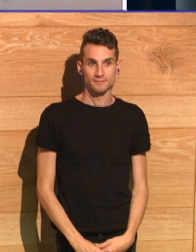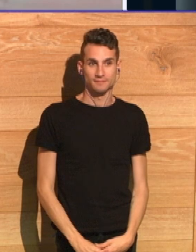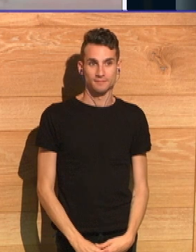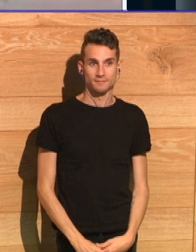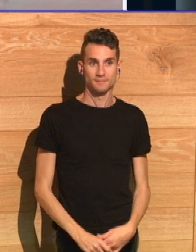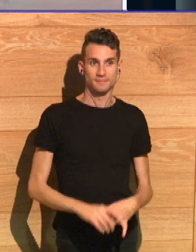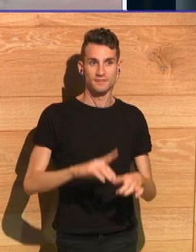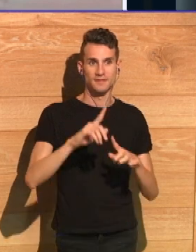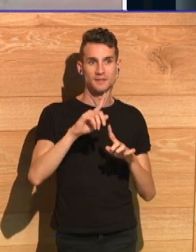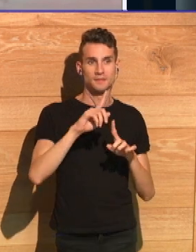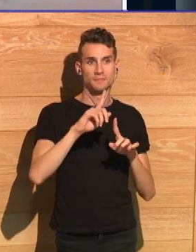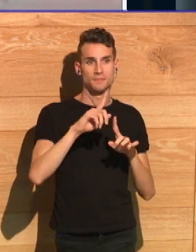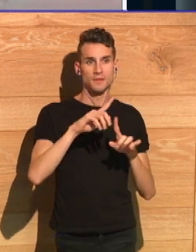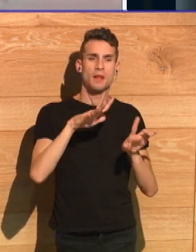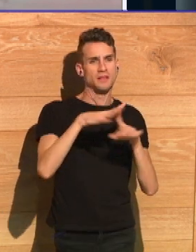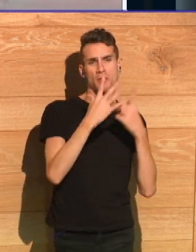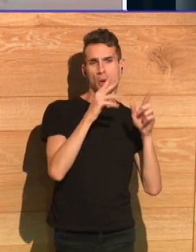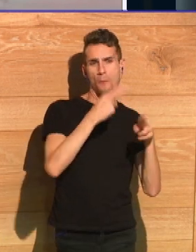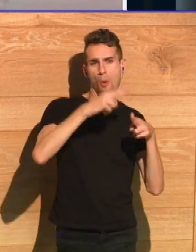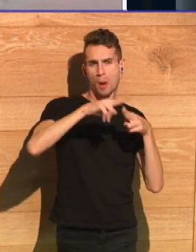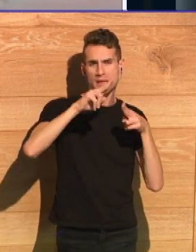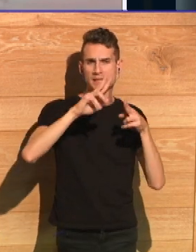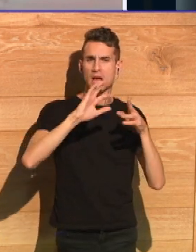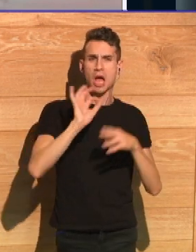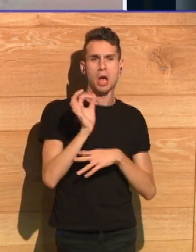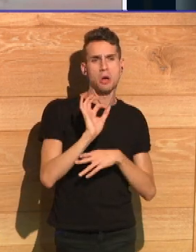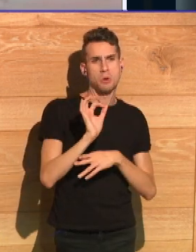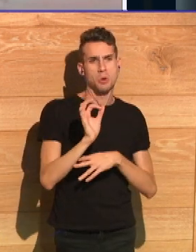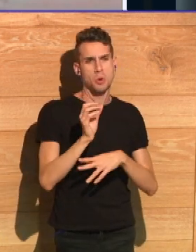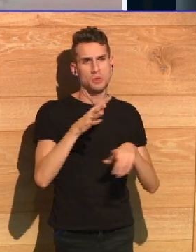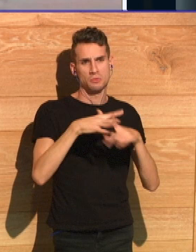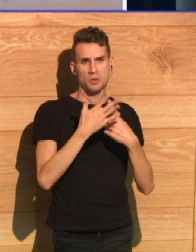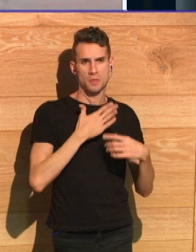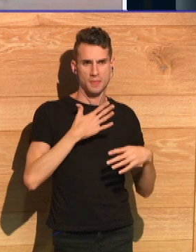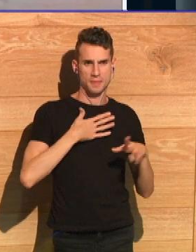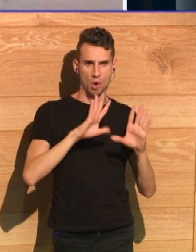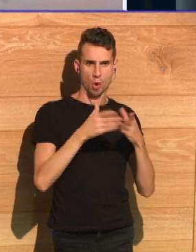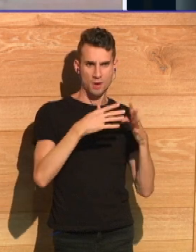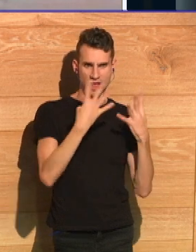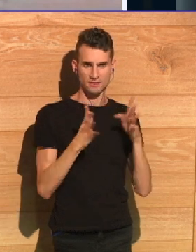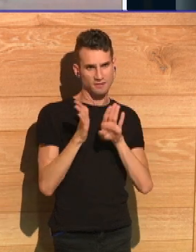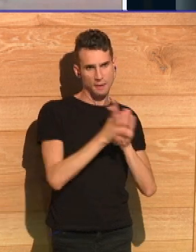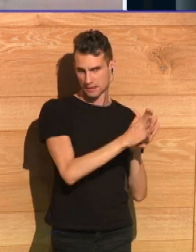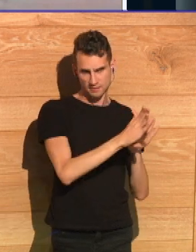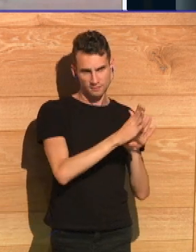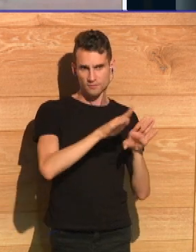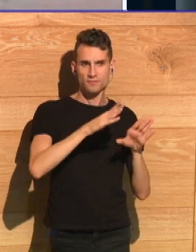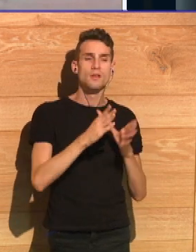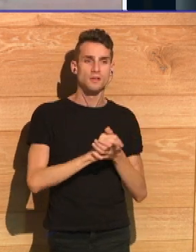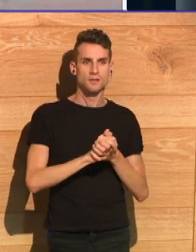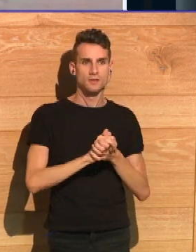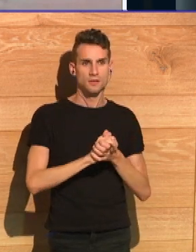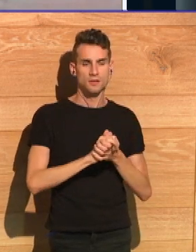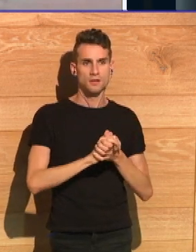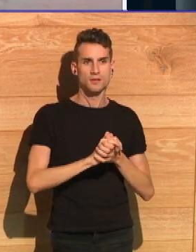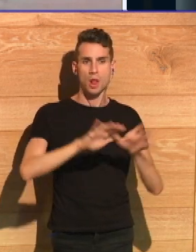Incluso más allá de la situación política o de la situación de nuestra comunidad LGTBI. El mundo